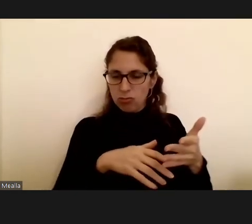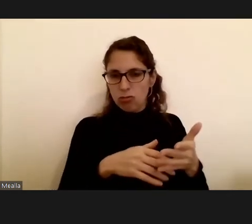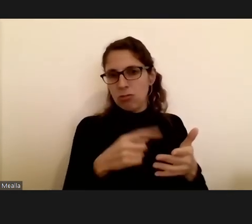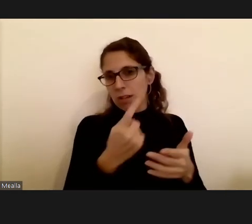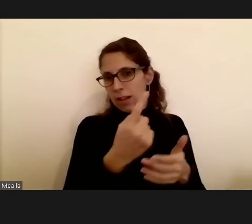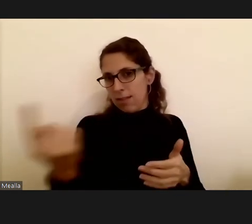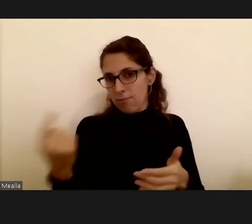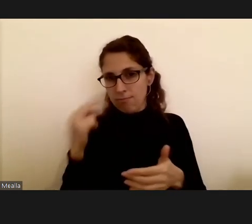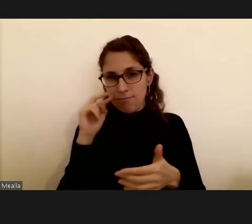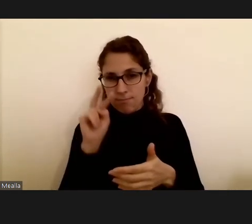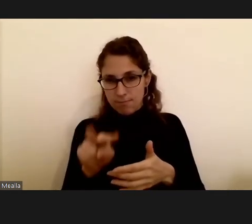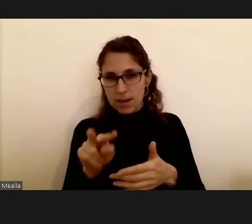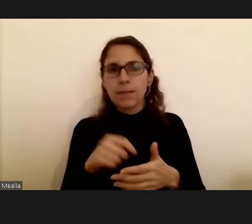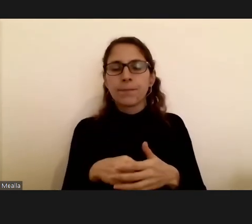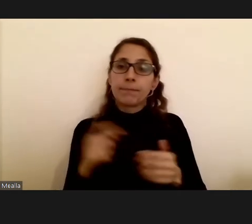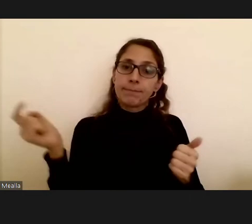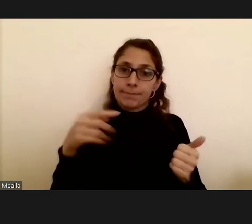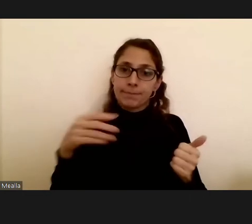Estoy agregando gente.